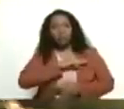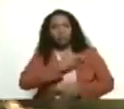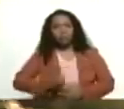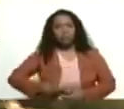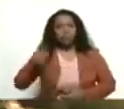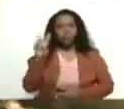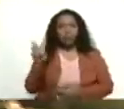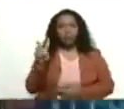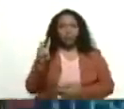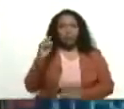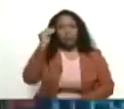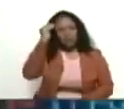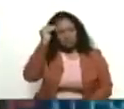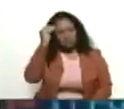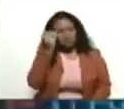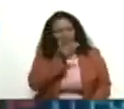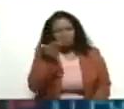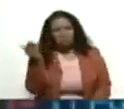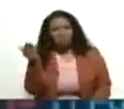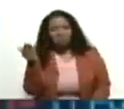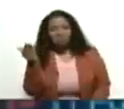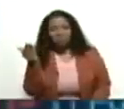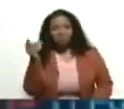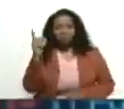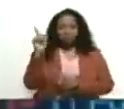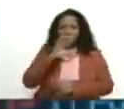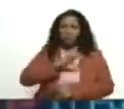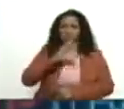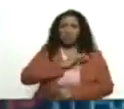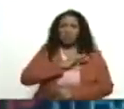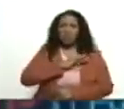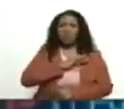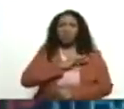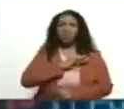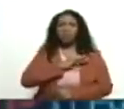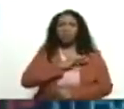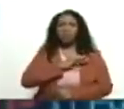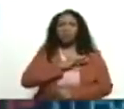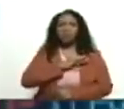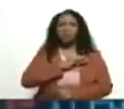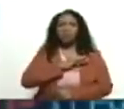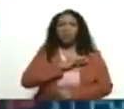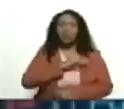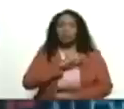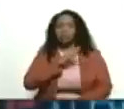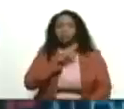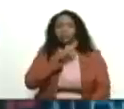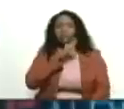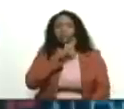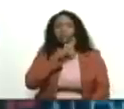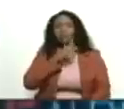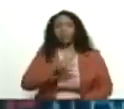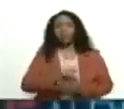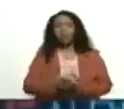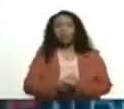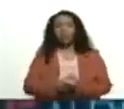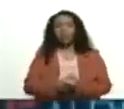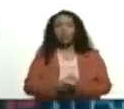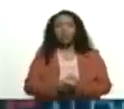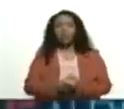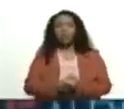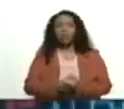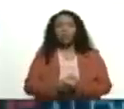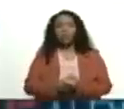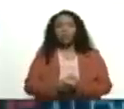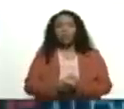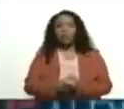Imagínense ese nivel. Es que si no fuera tan trágico sería cómico. Hicieron el mayor de